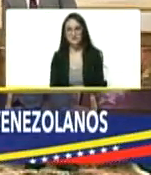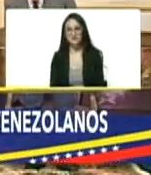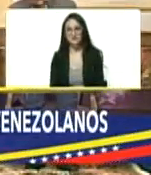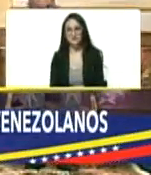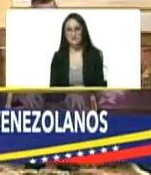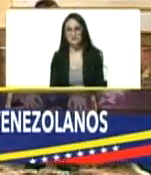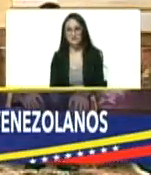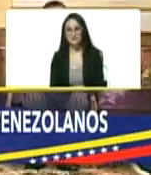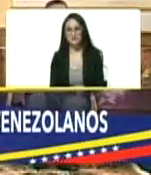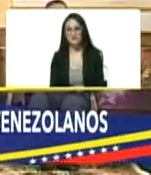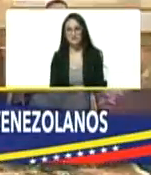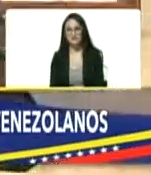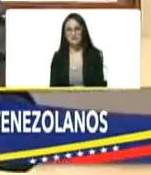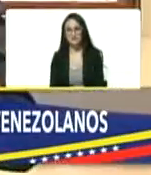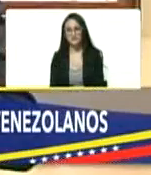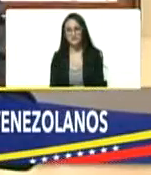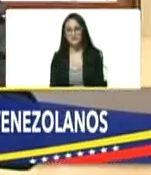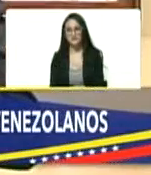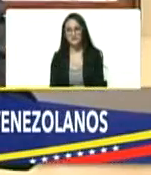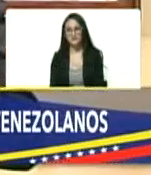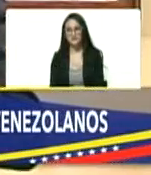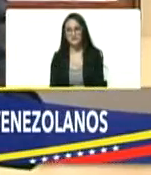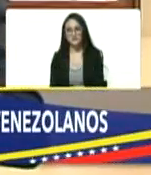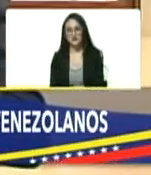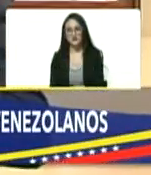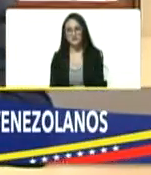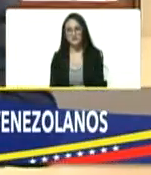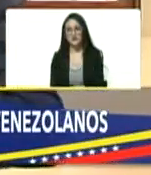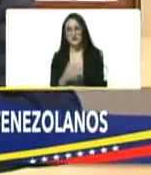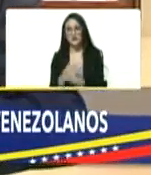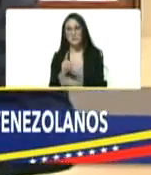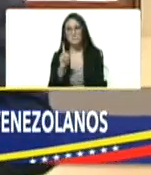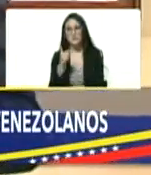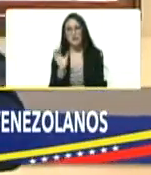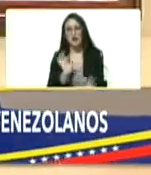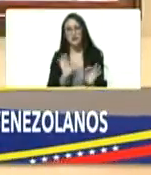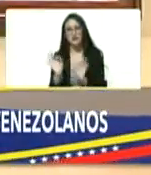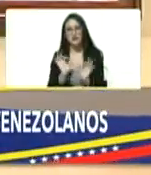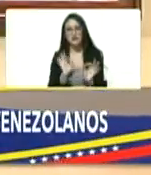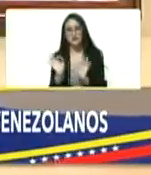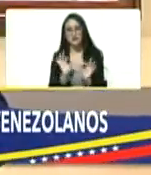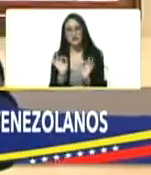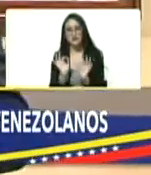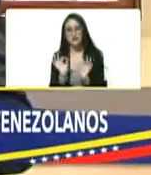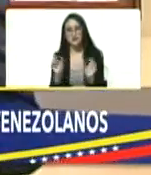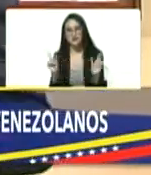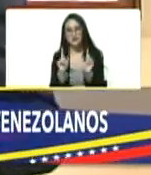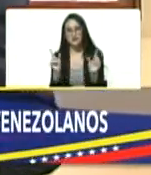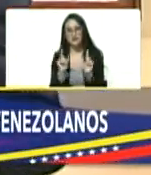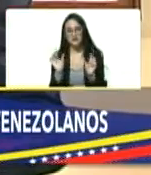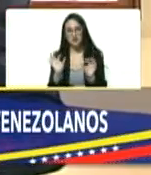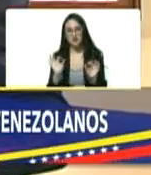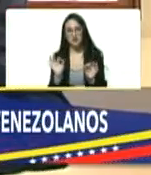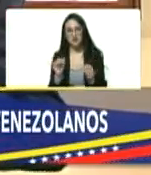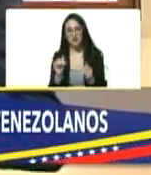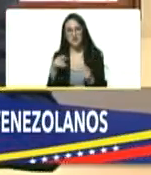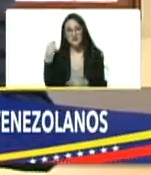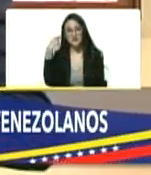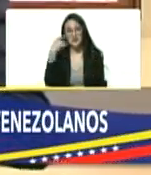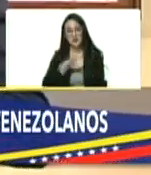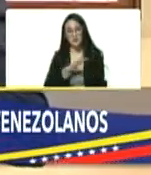Bueno, igualmente para la primera actriz del teatro, la televisión y el cine